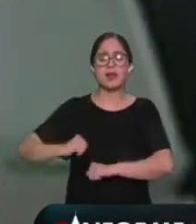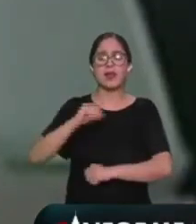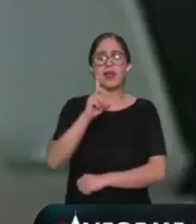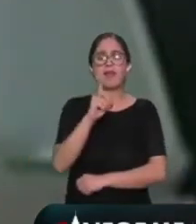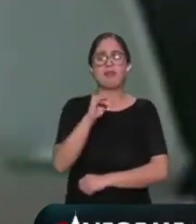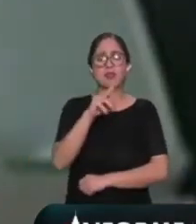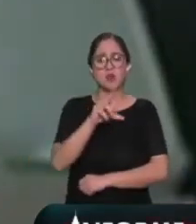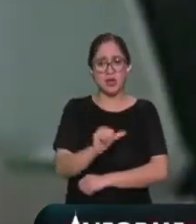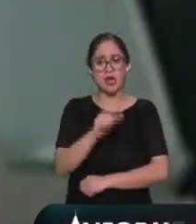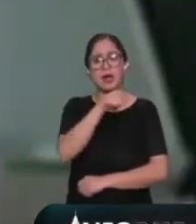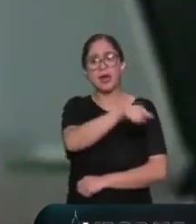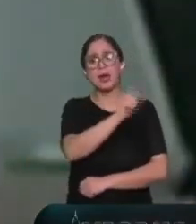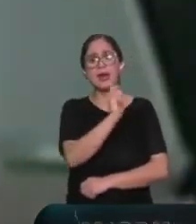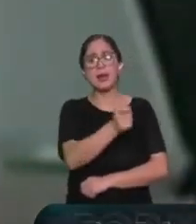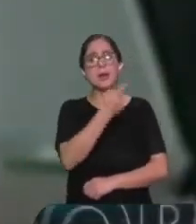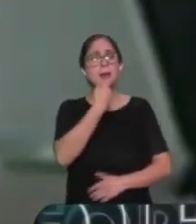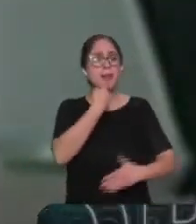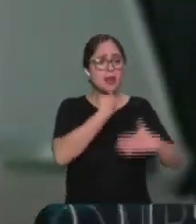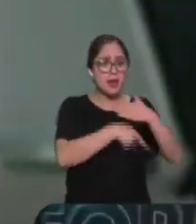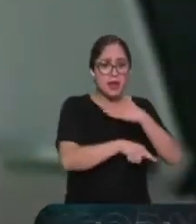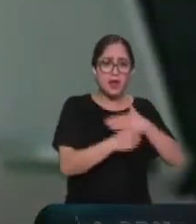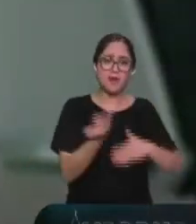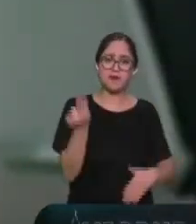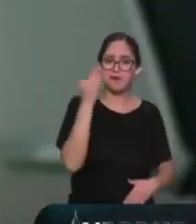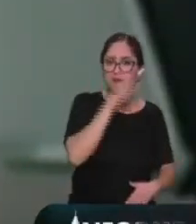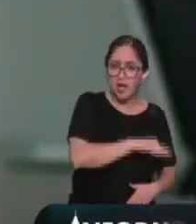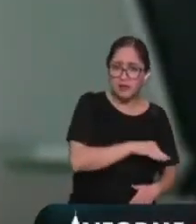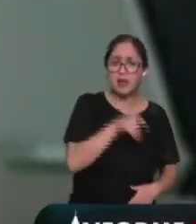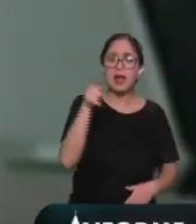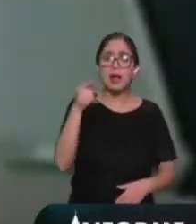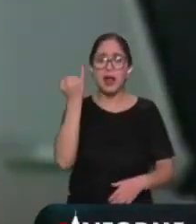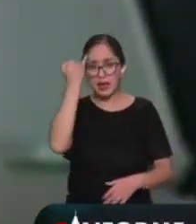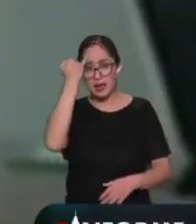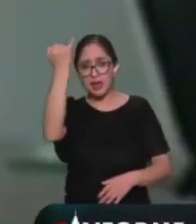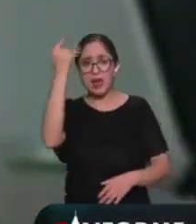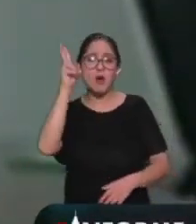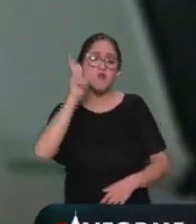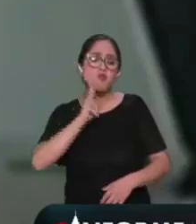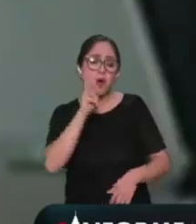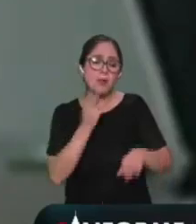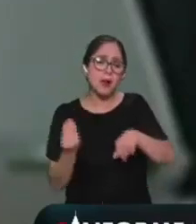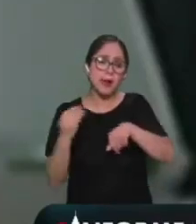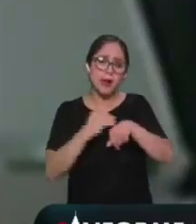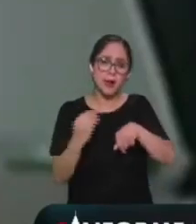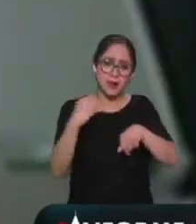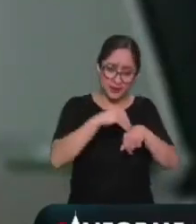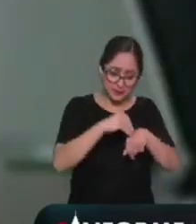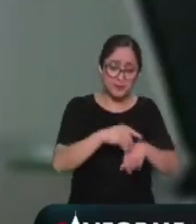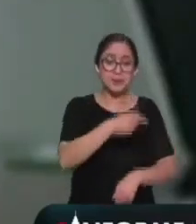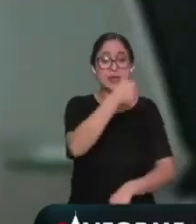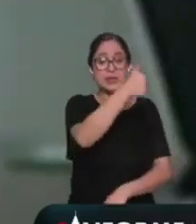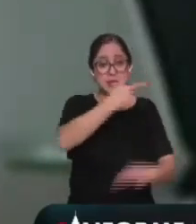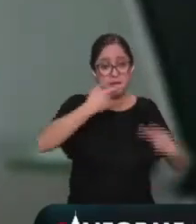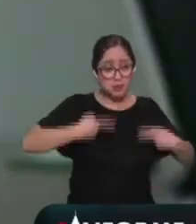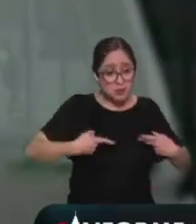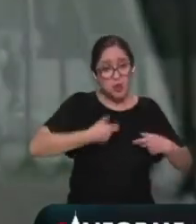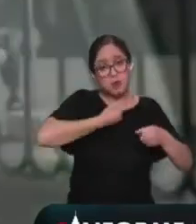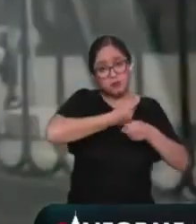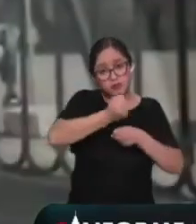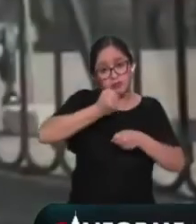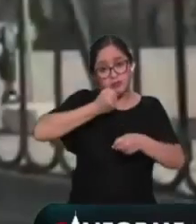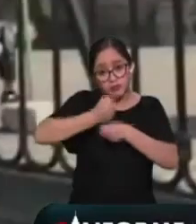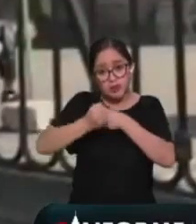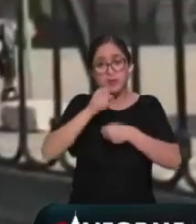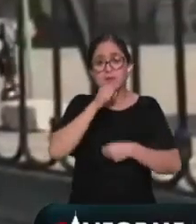por el delito de falsedad de declaraciones en la modalidad de simulación de pruebas, en representación de 6 presuntas víctimas de tortura y fabricación de